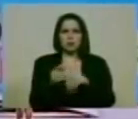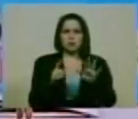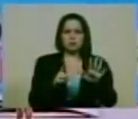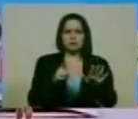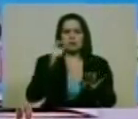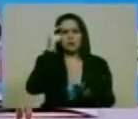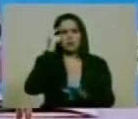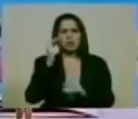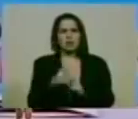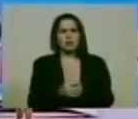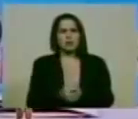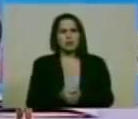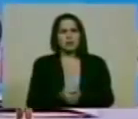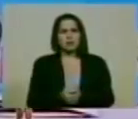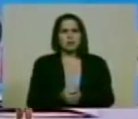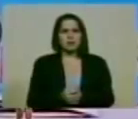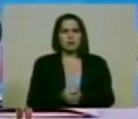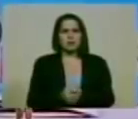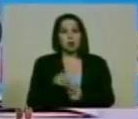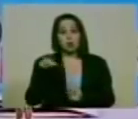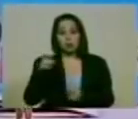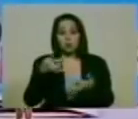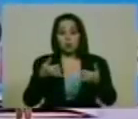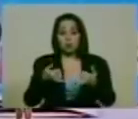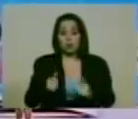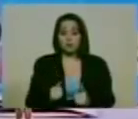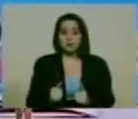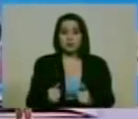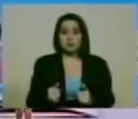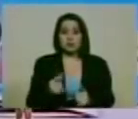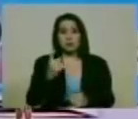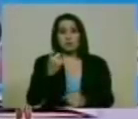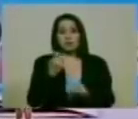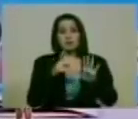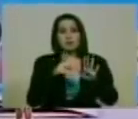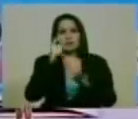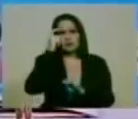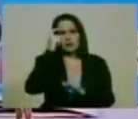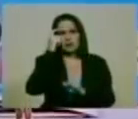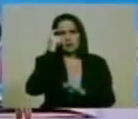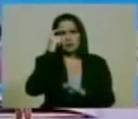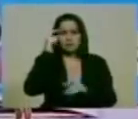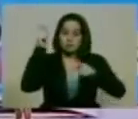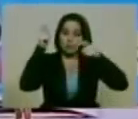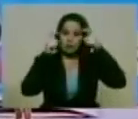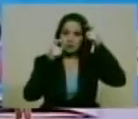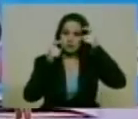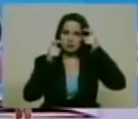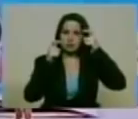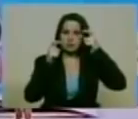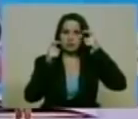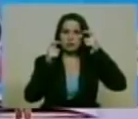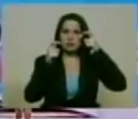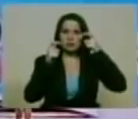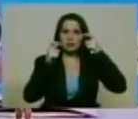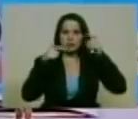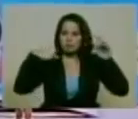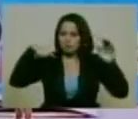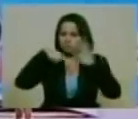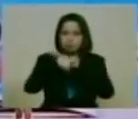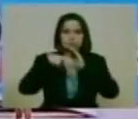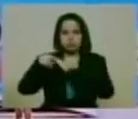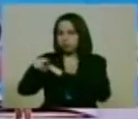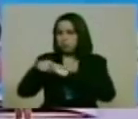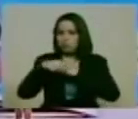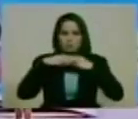6 días. Cuando tú naciste, faltaban 6 días para que el comandante Chávez entrara por la